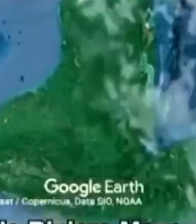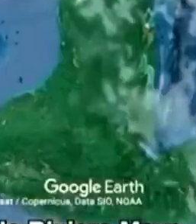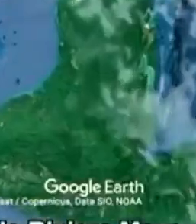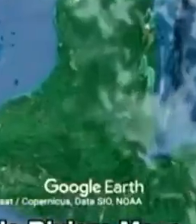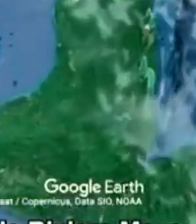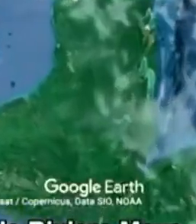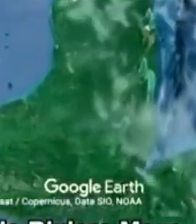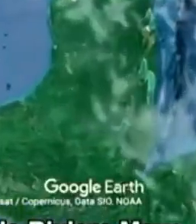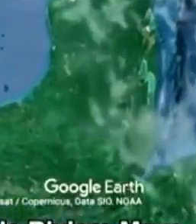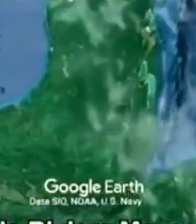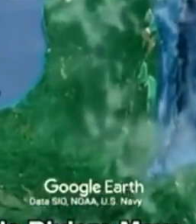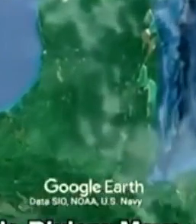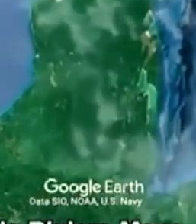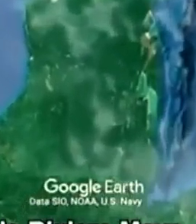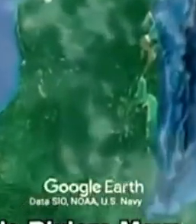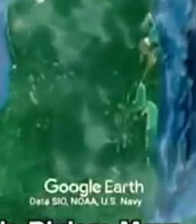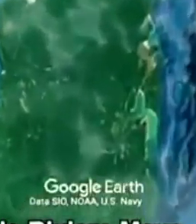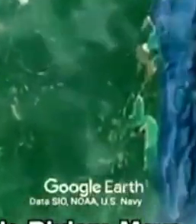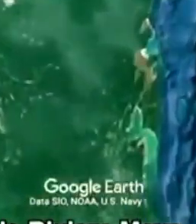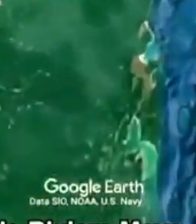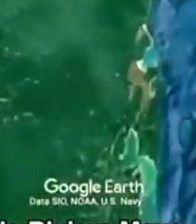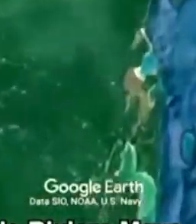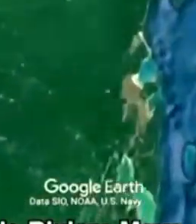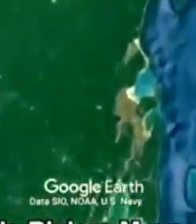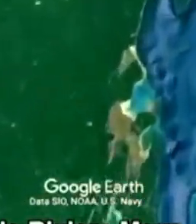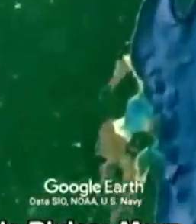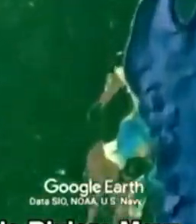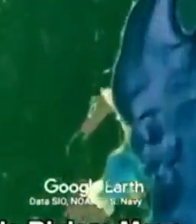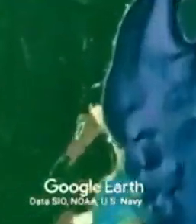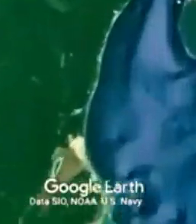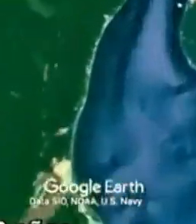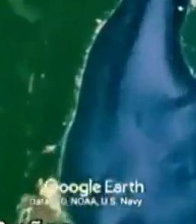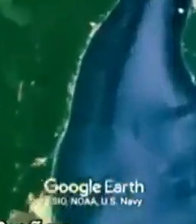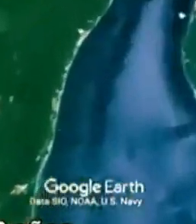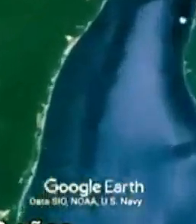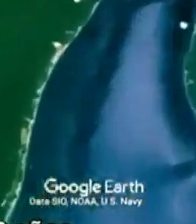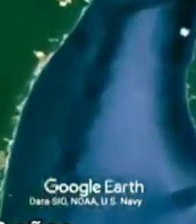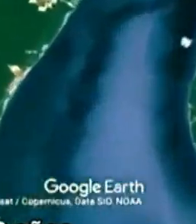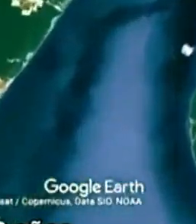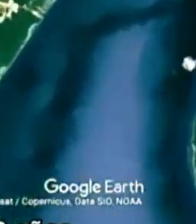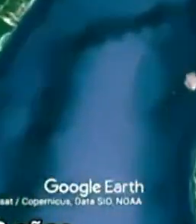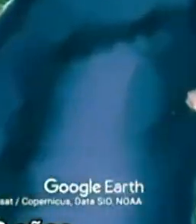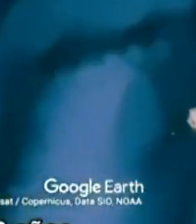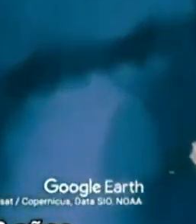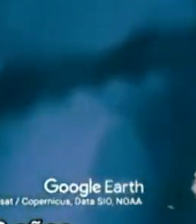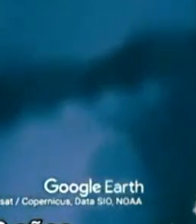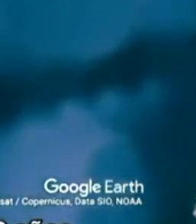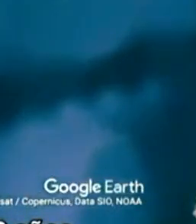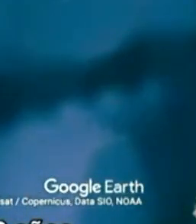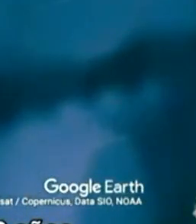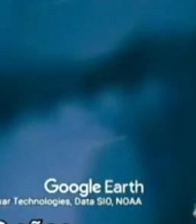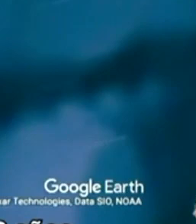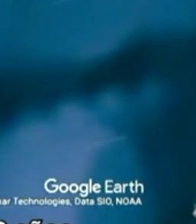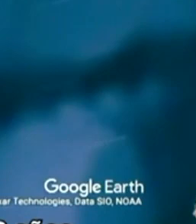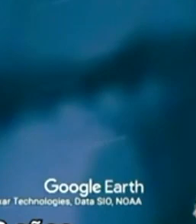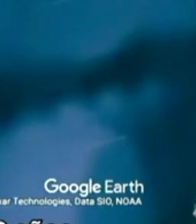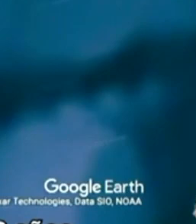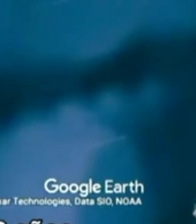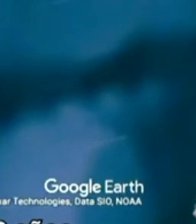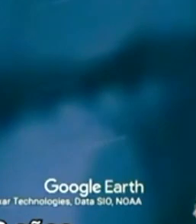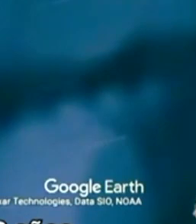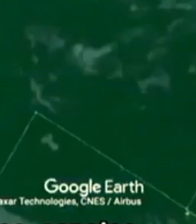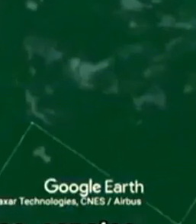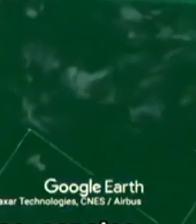En pleno corazón del paraíso natural y arqueológico de la Riviera Maya, la empresa Calica, hoy Sactún, explotó por